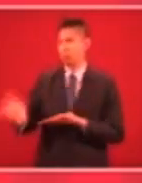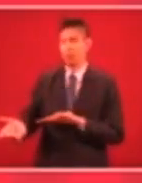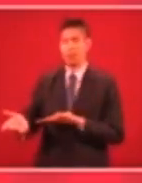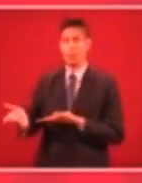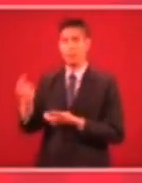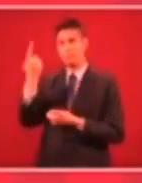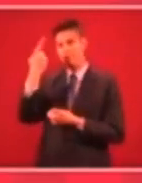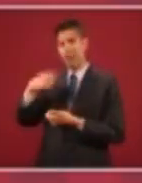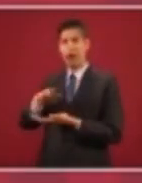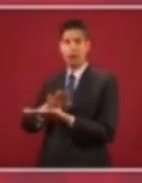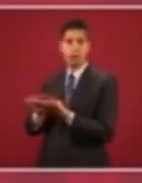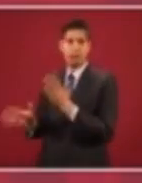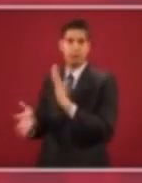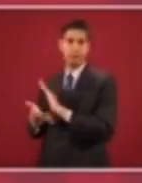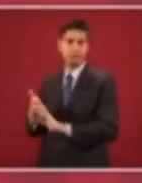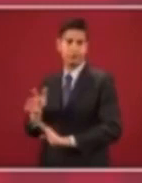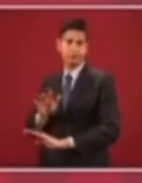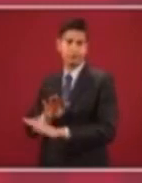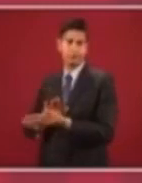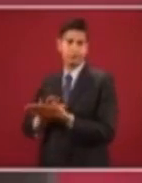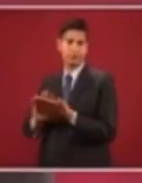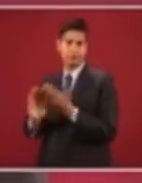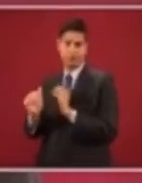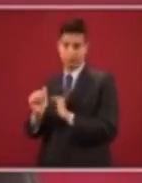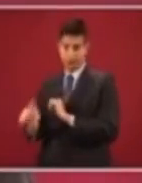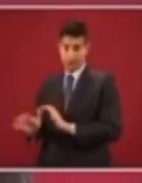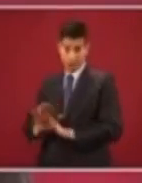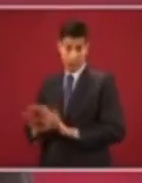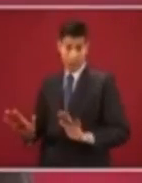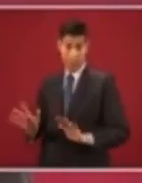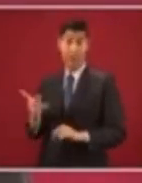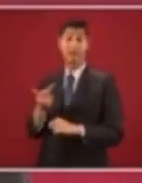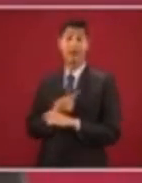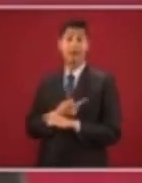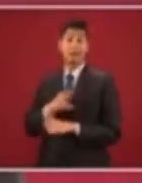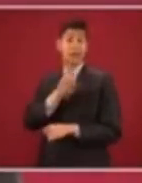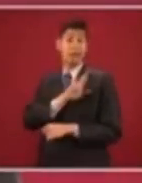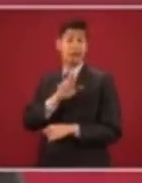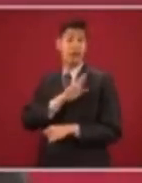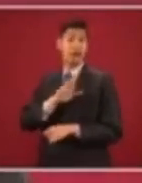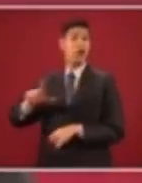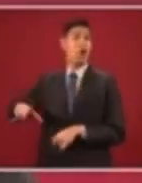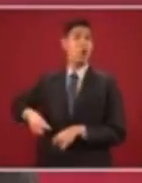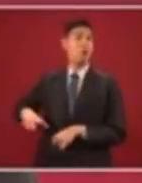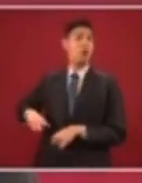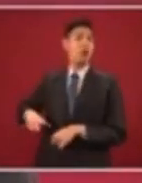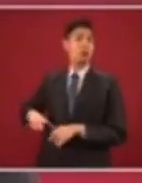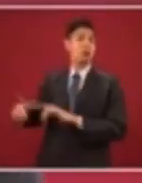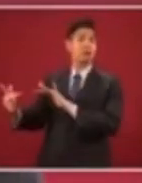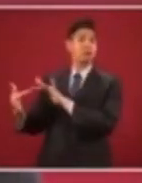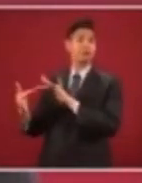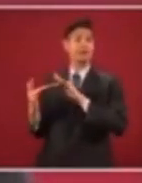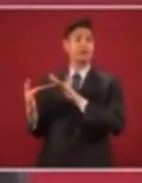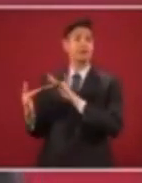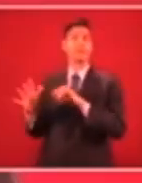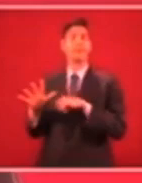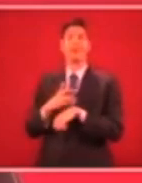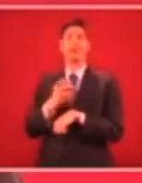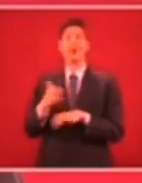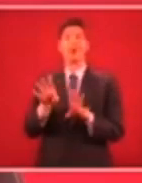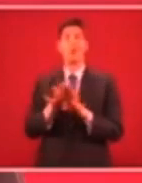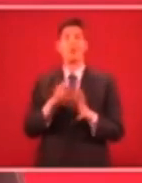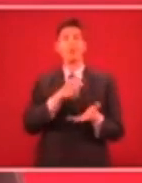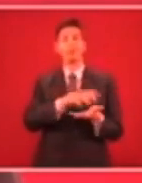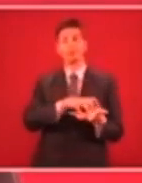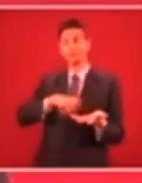terminado el arrendamiento. Repito, el arrendamiento es entre gobierno, por lo tanto el dinero se está moviendo de una bolsa a otra y